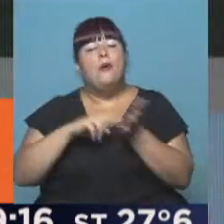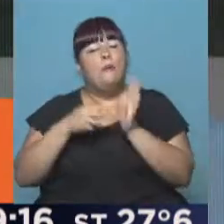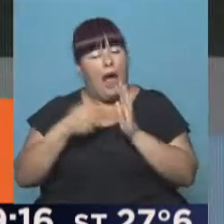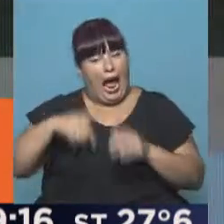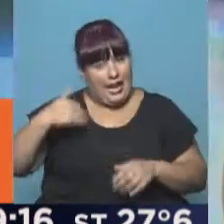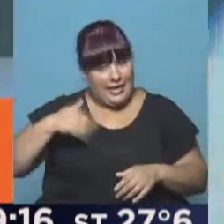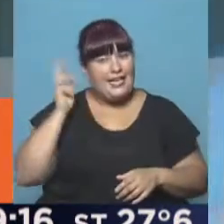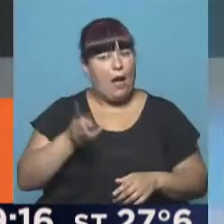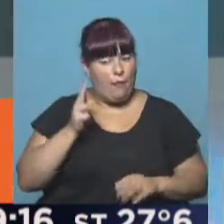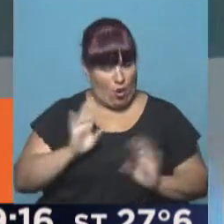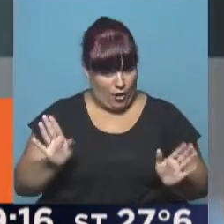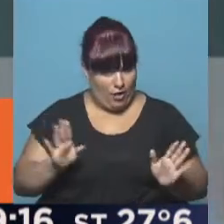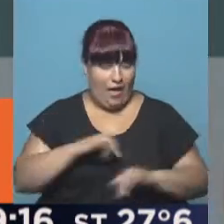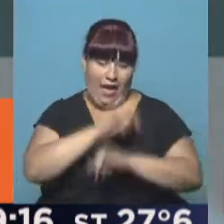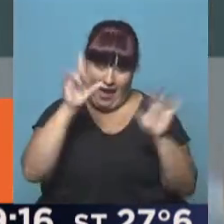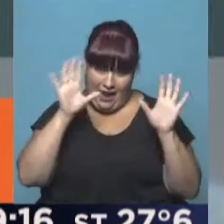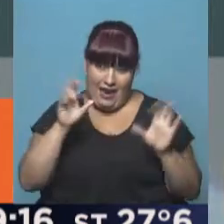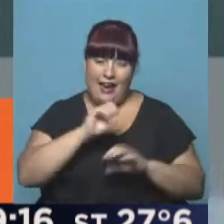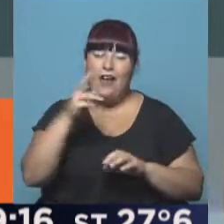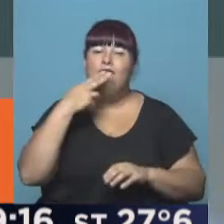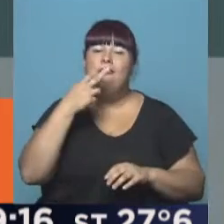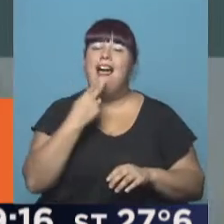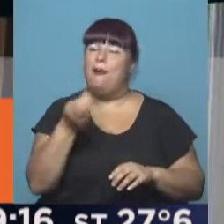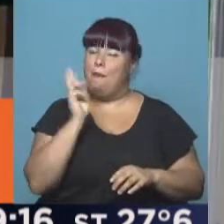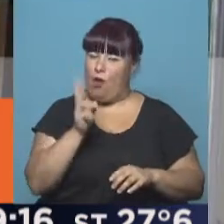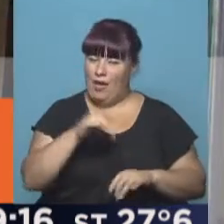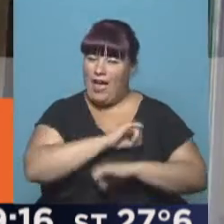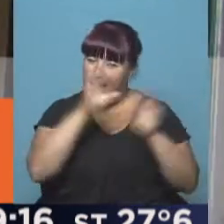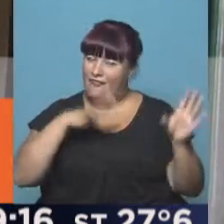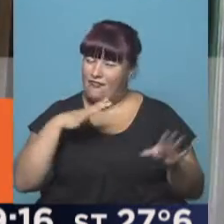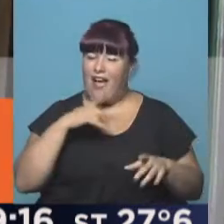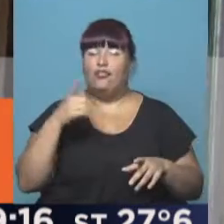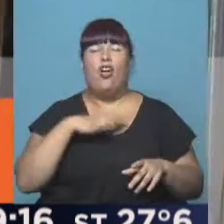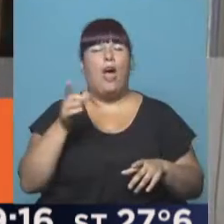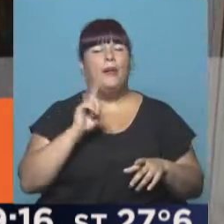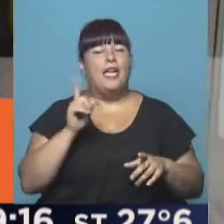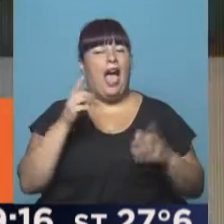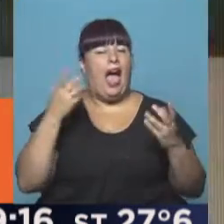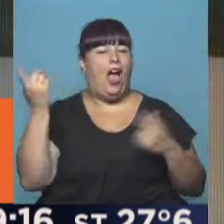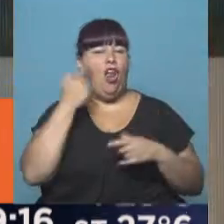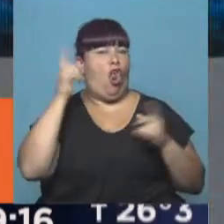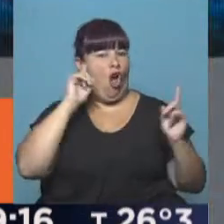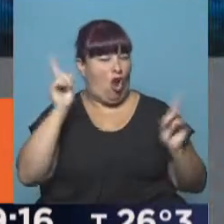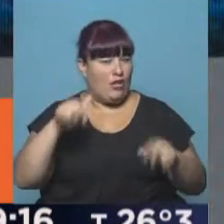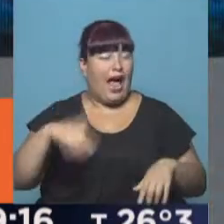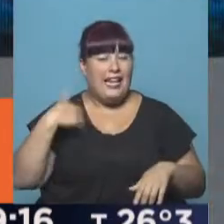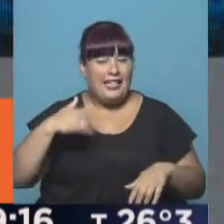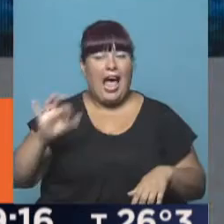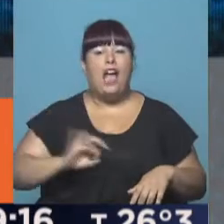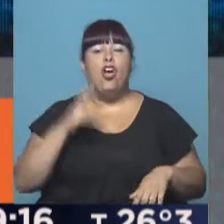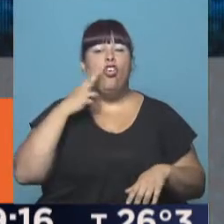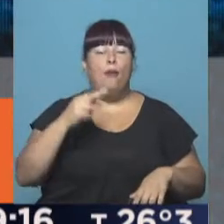problema, en Argentina están prohibidos, digo, para clarificar un tema que todavía no es de masivo conocimiento. Argentina en el